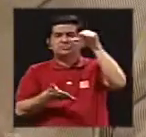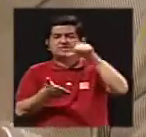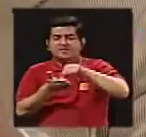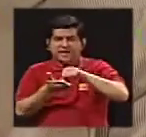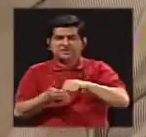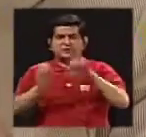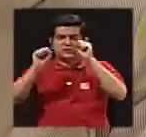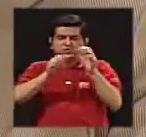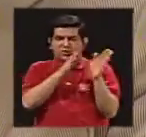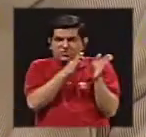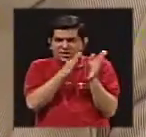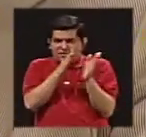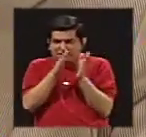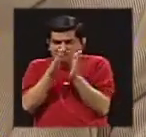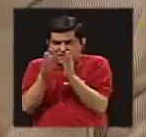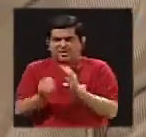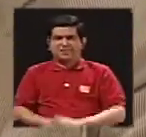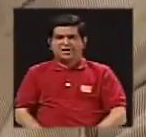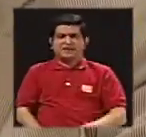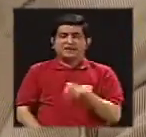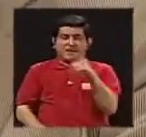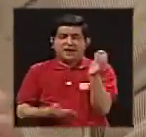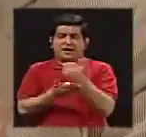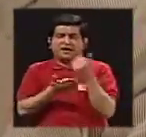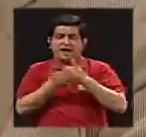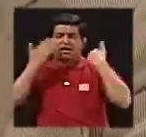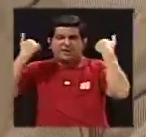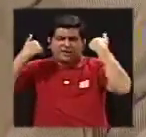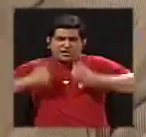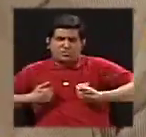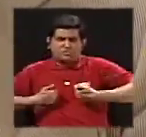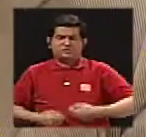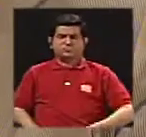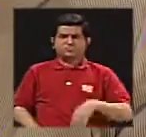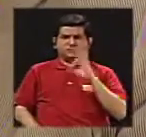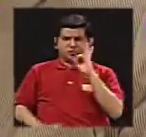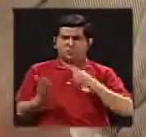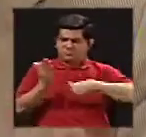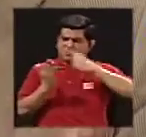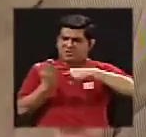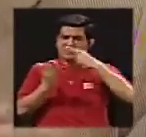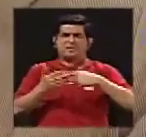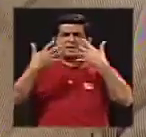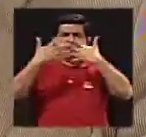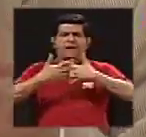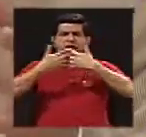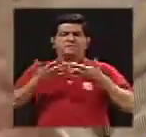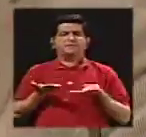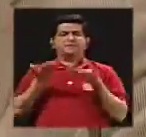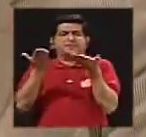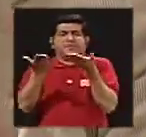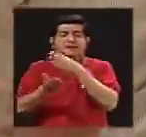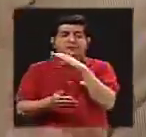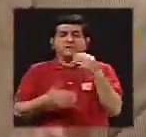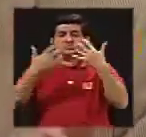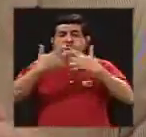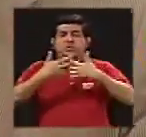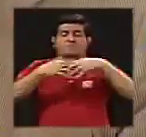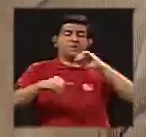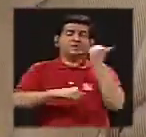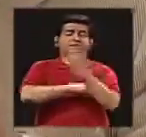para la formación de recurso humano calificado para las empresas o incluso para las empresas